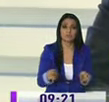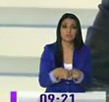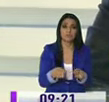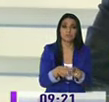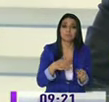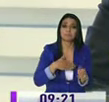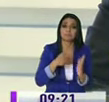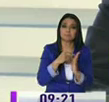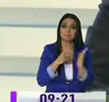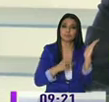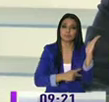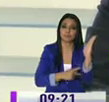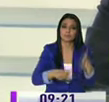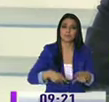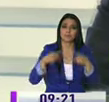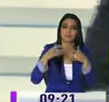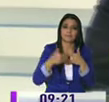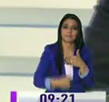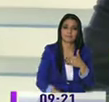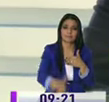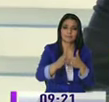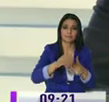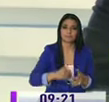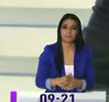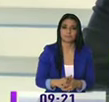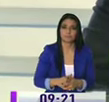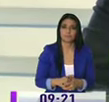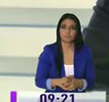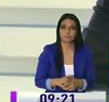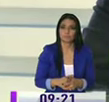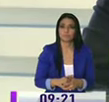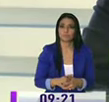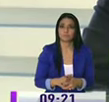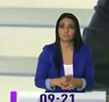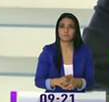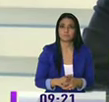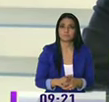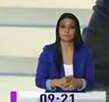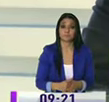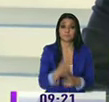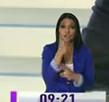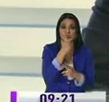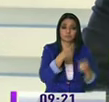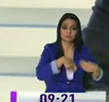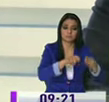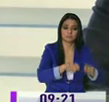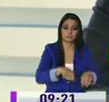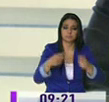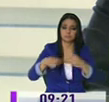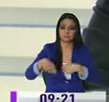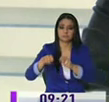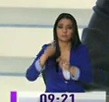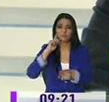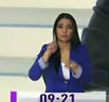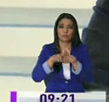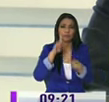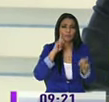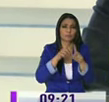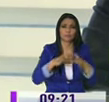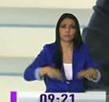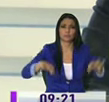con nuestro programa toda autoridad depositar en dos tratados importantísimos de posición del medio ambiente